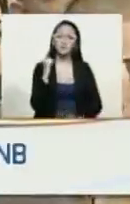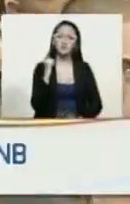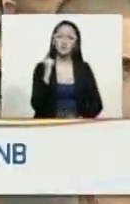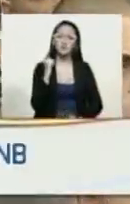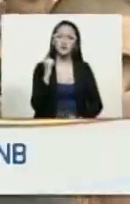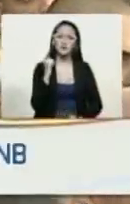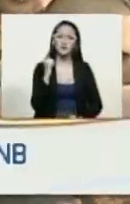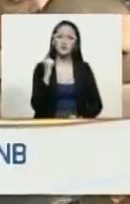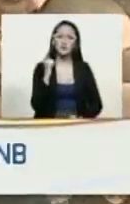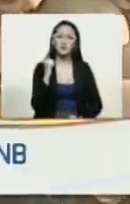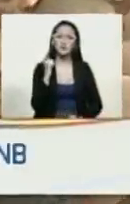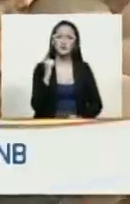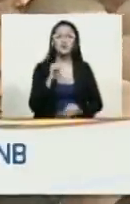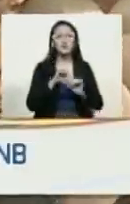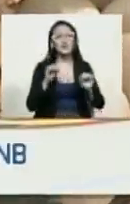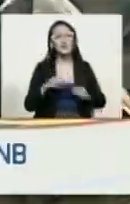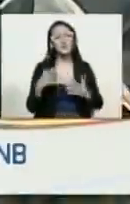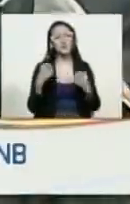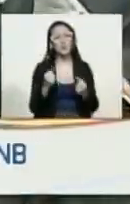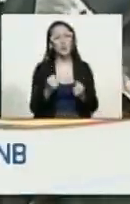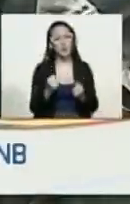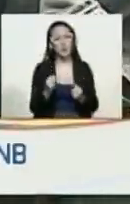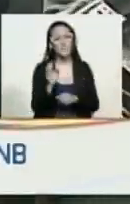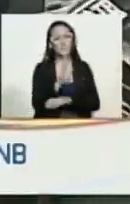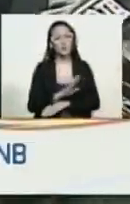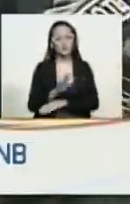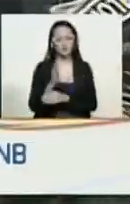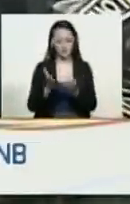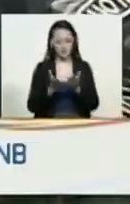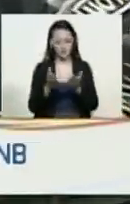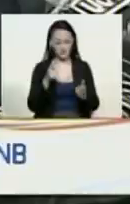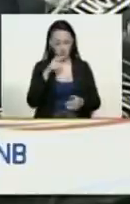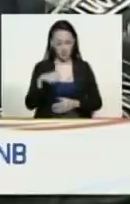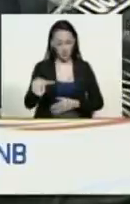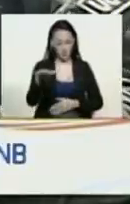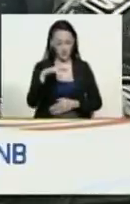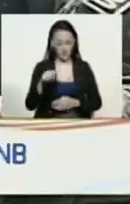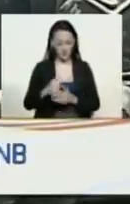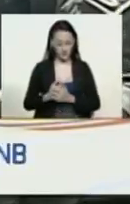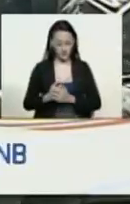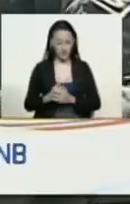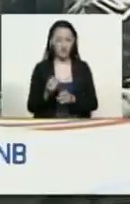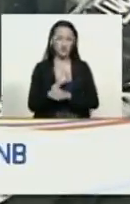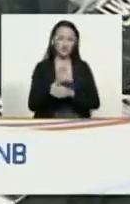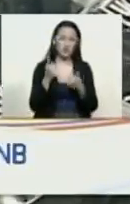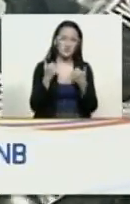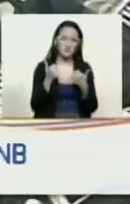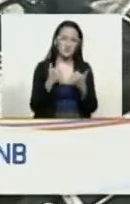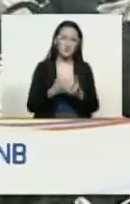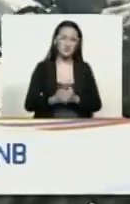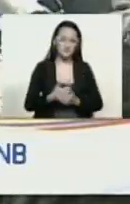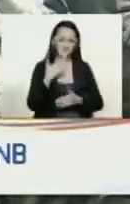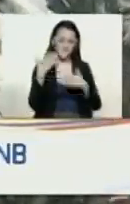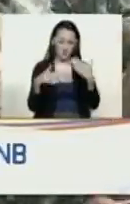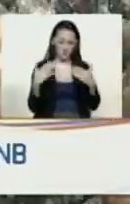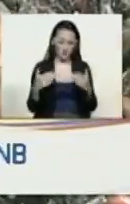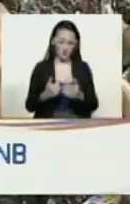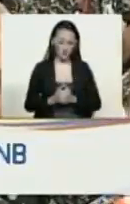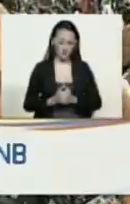un sistema de seguridad, de protección y servicio al pueblo que funcione cada vez más.